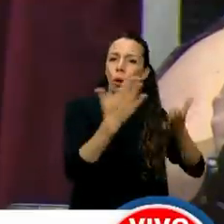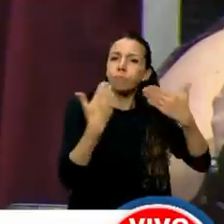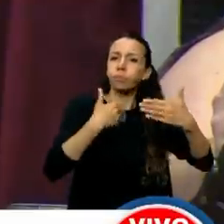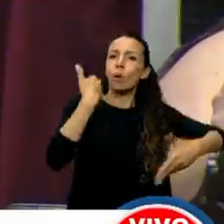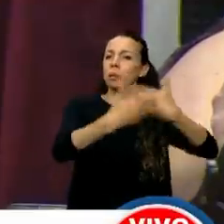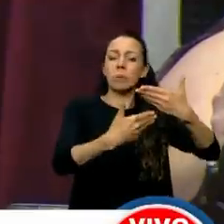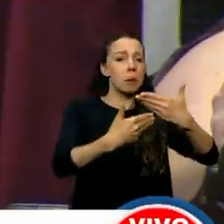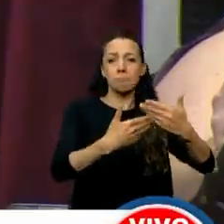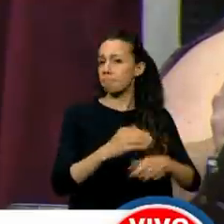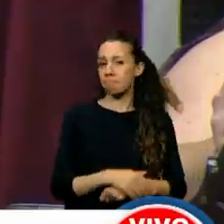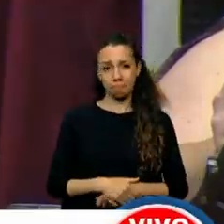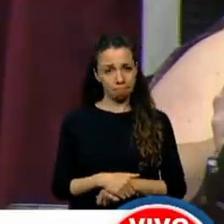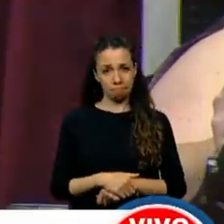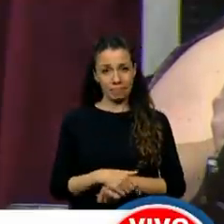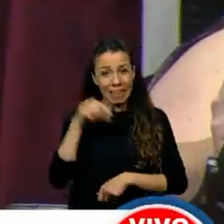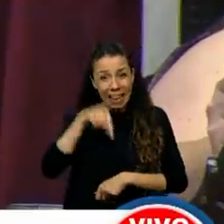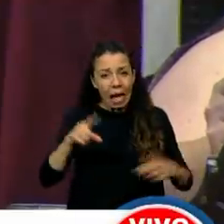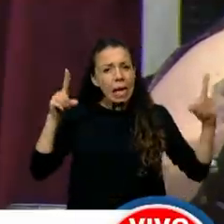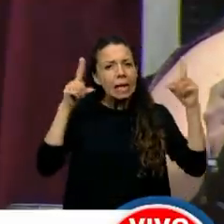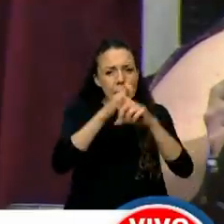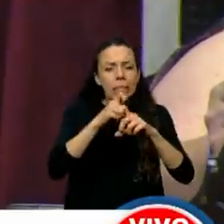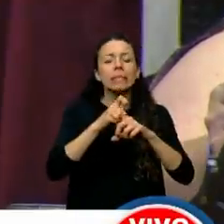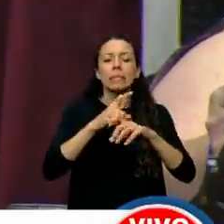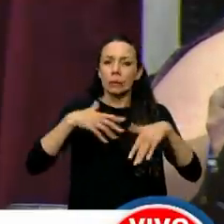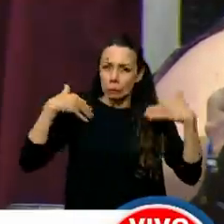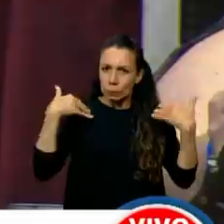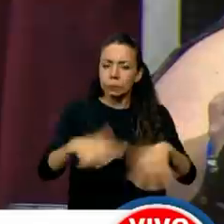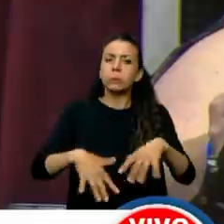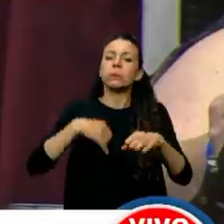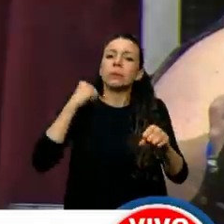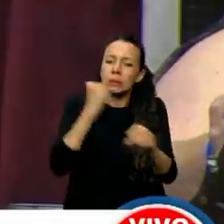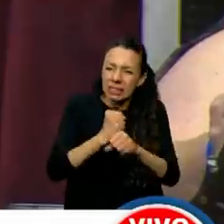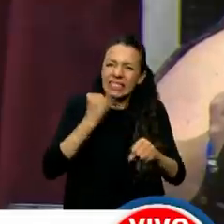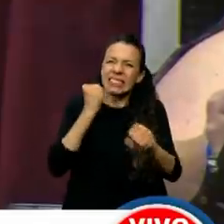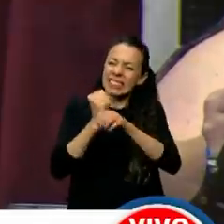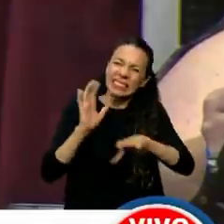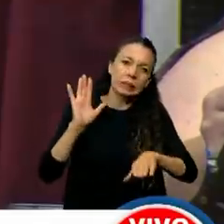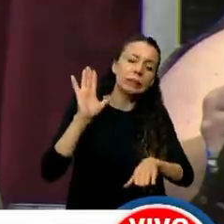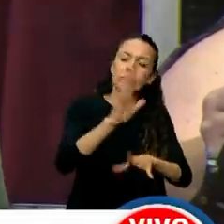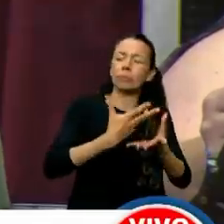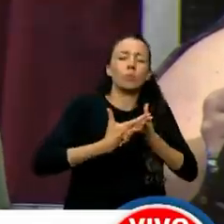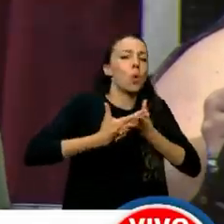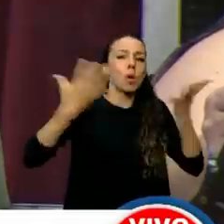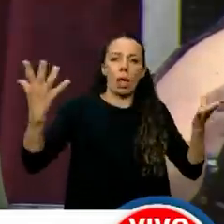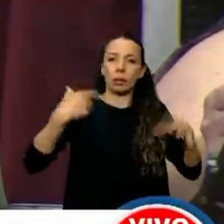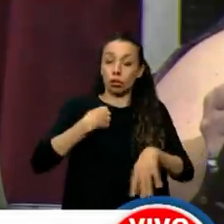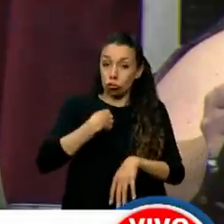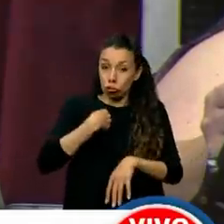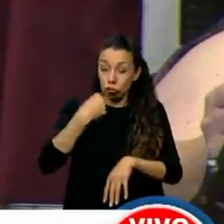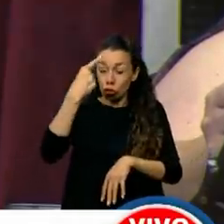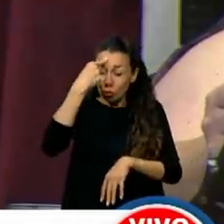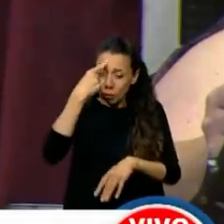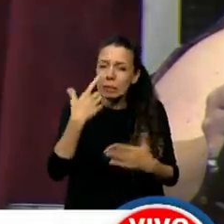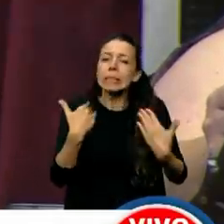una hipoteca inmensa que como yo soy optimista creo que es posible remontar pero no